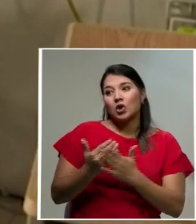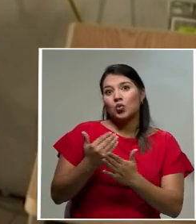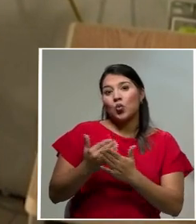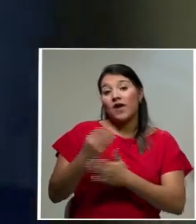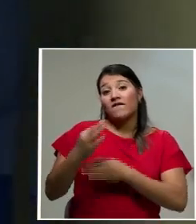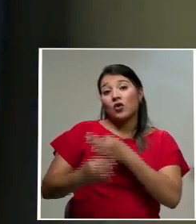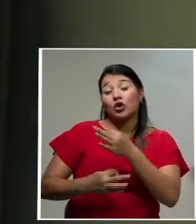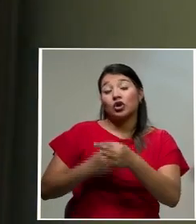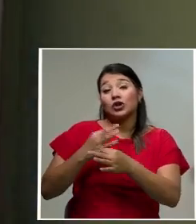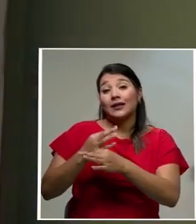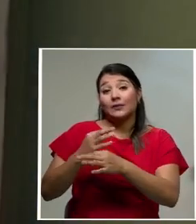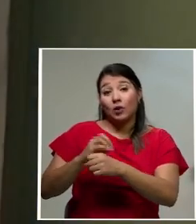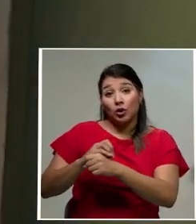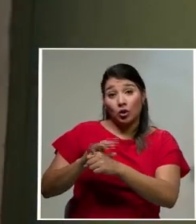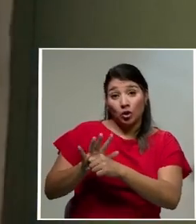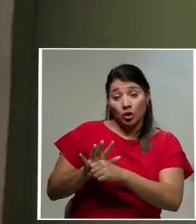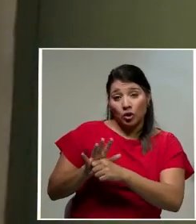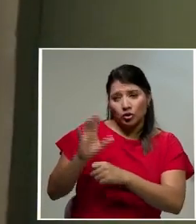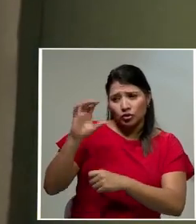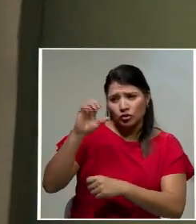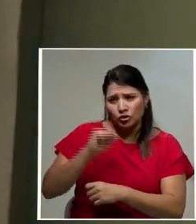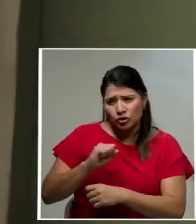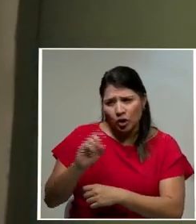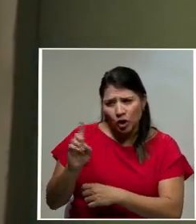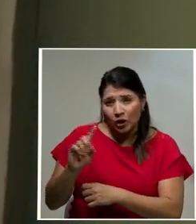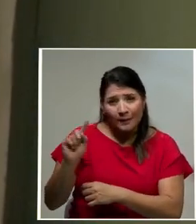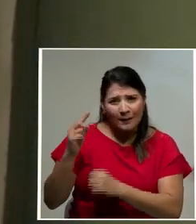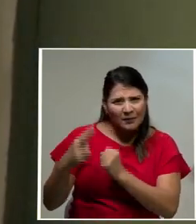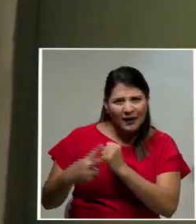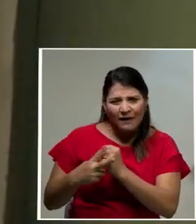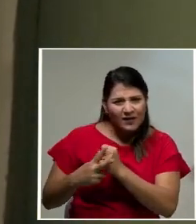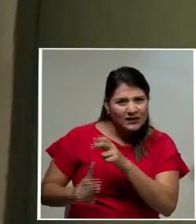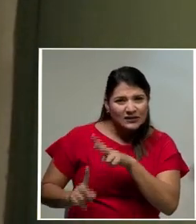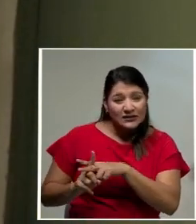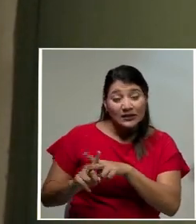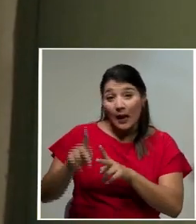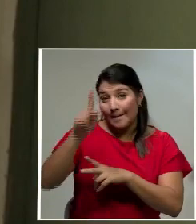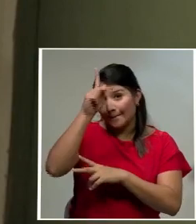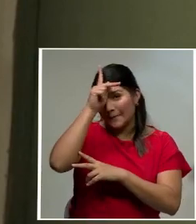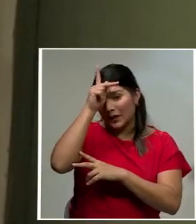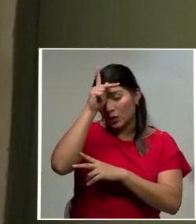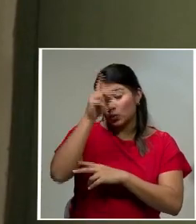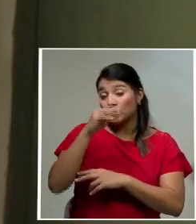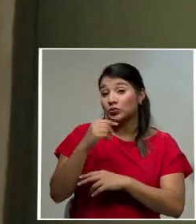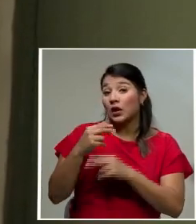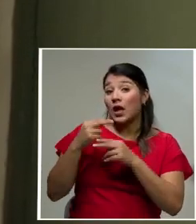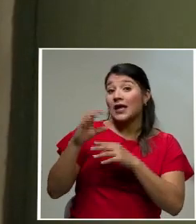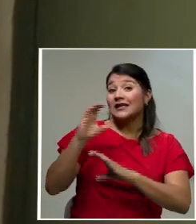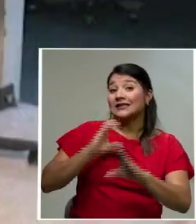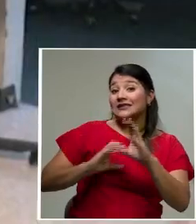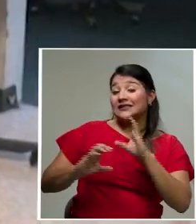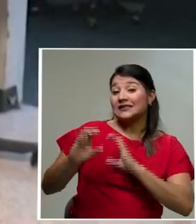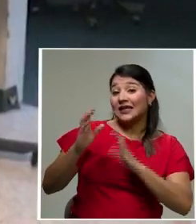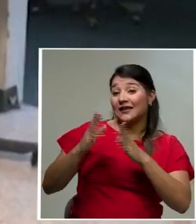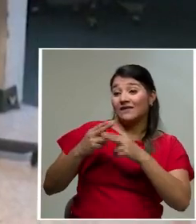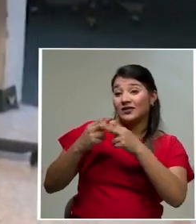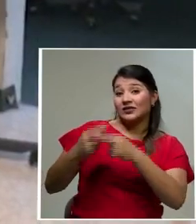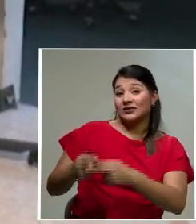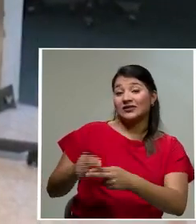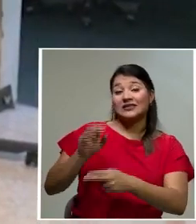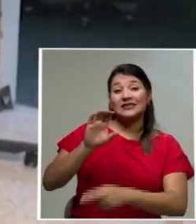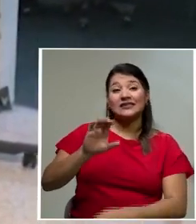fue detectado originalmente en Perú y es conocido por los científicos como